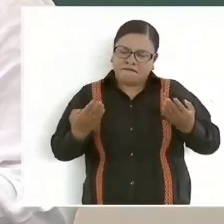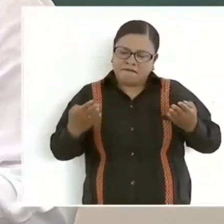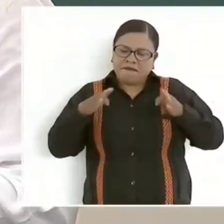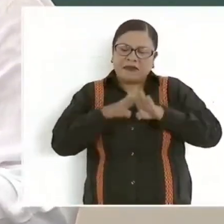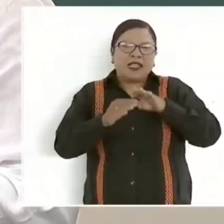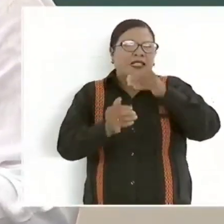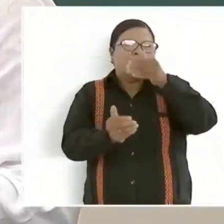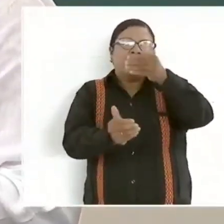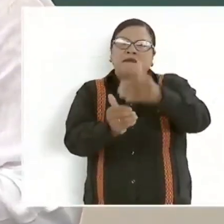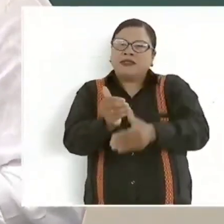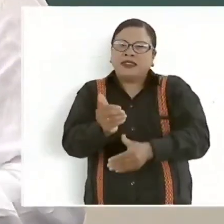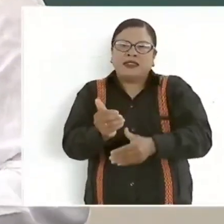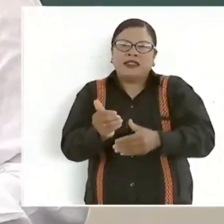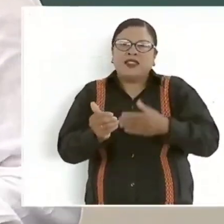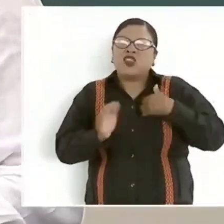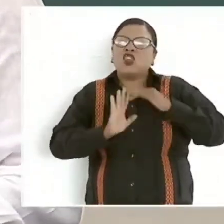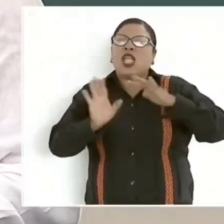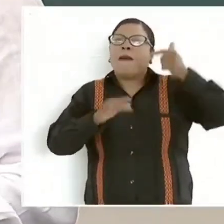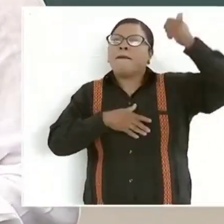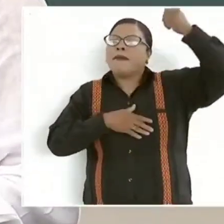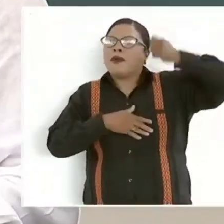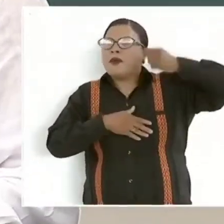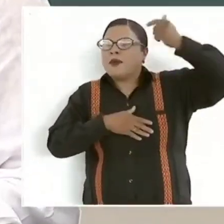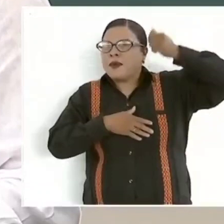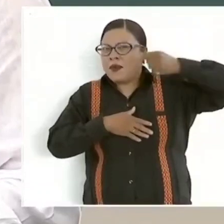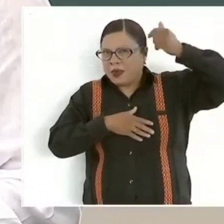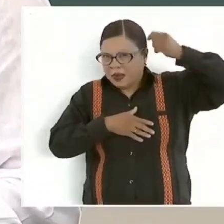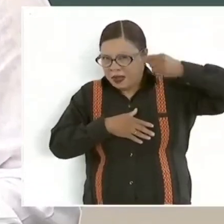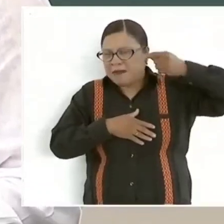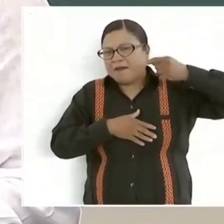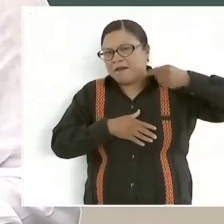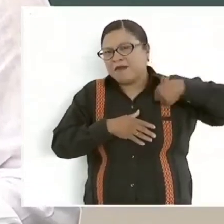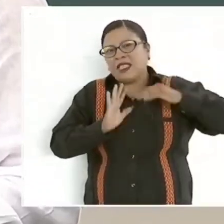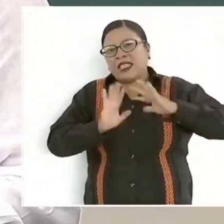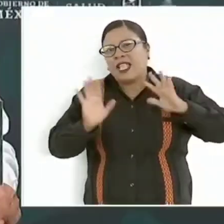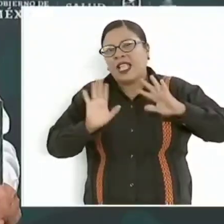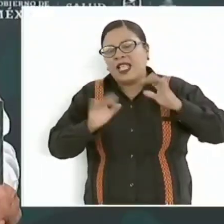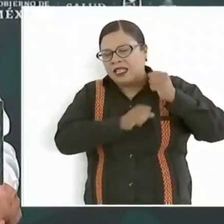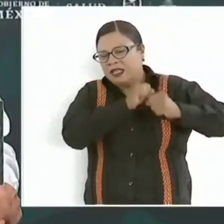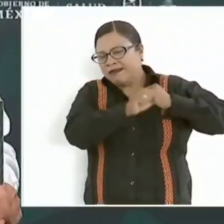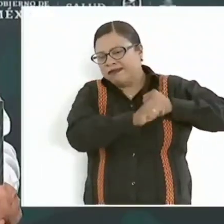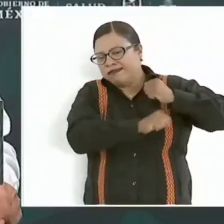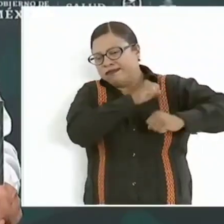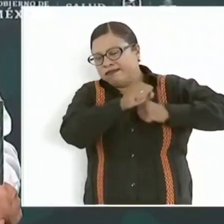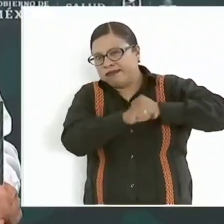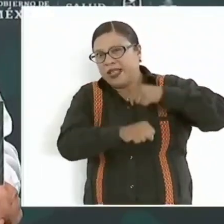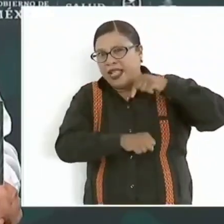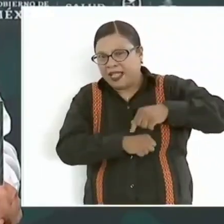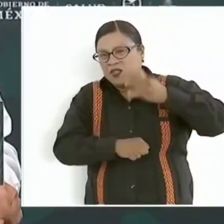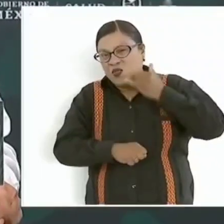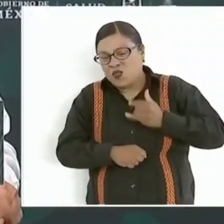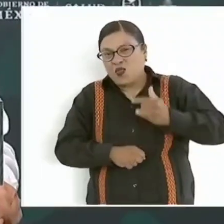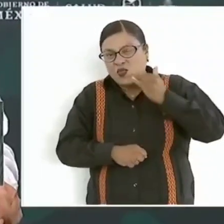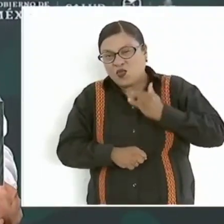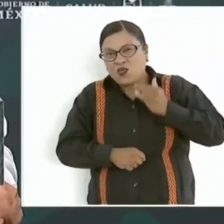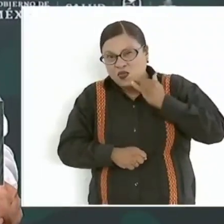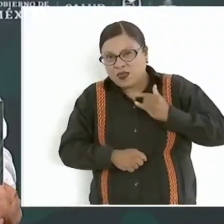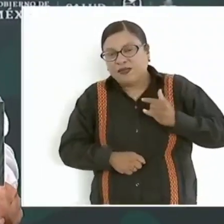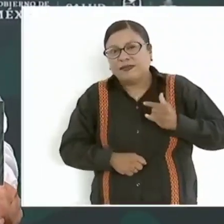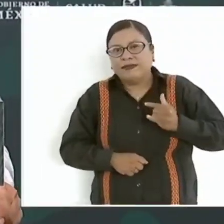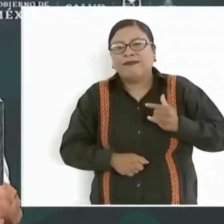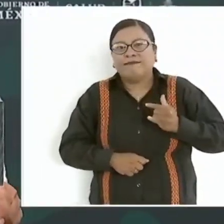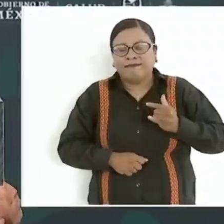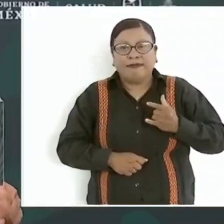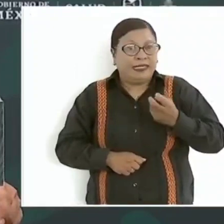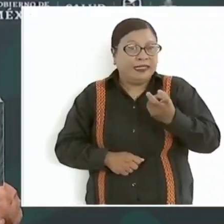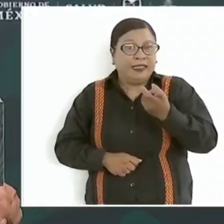me voy a jubilar, porque ya llevamos bastantes años en esto. Y ¿saben